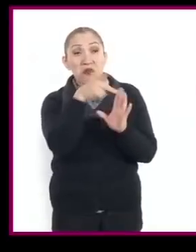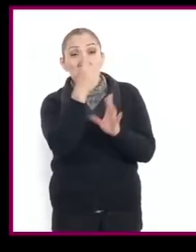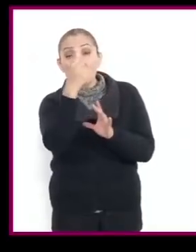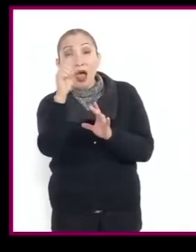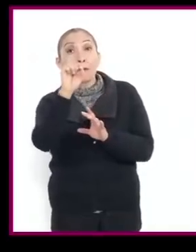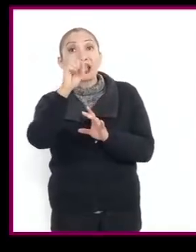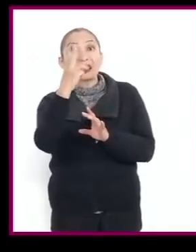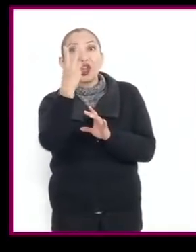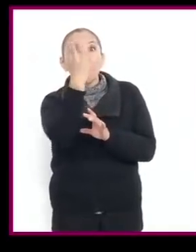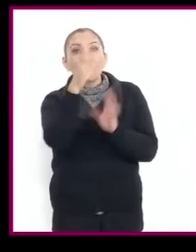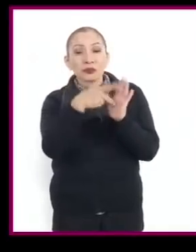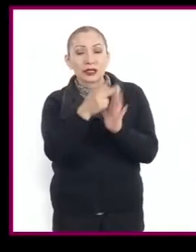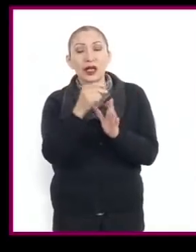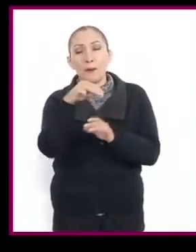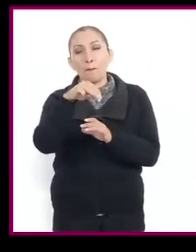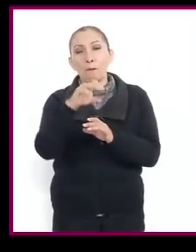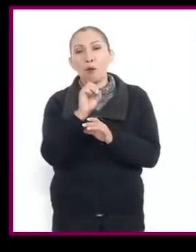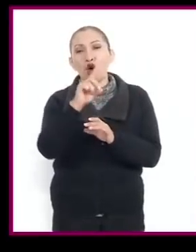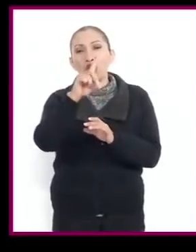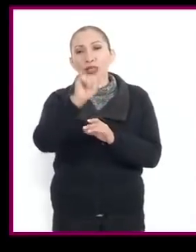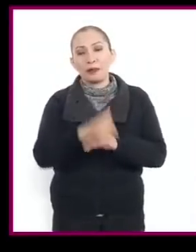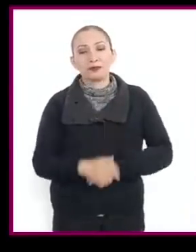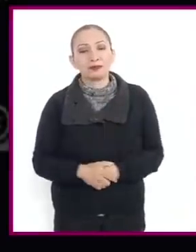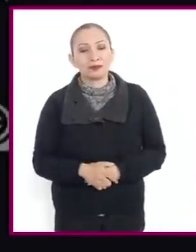el 23 es la moda.